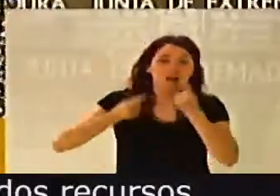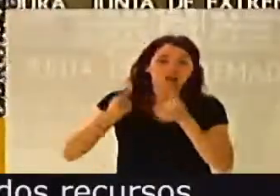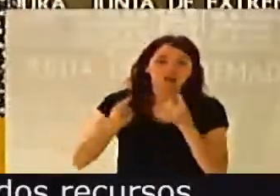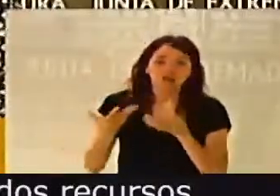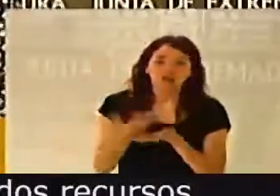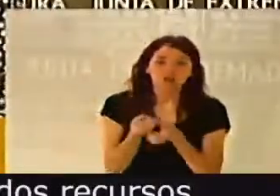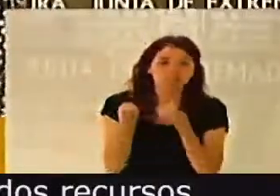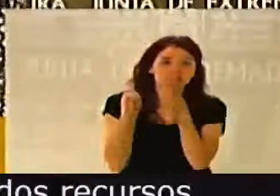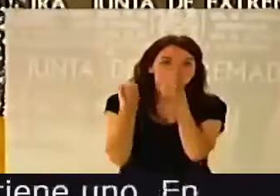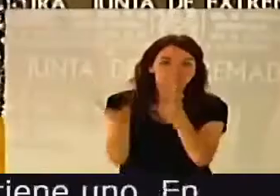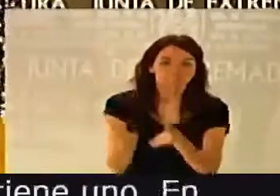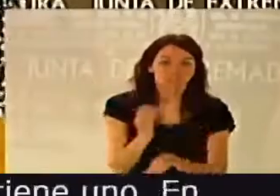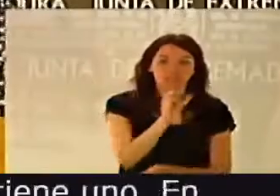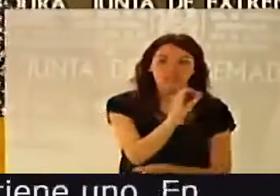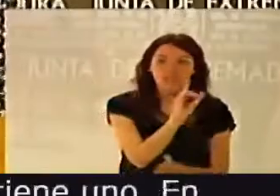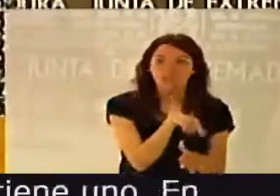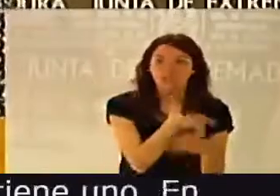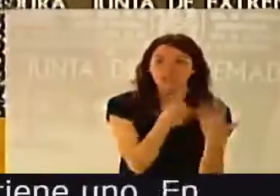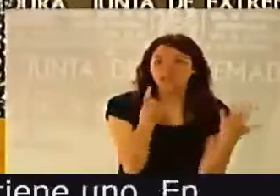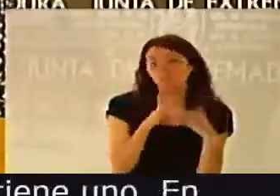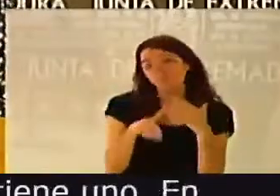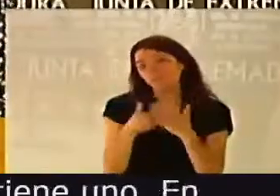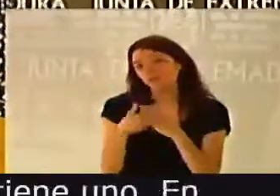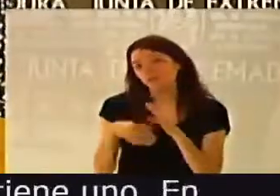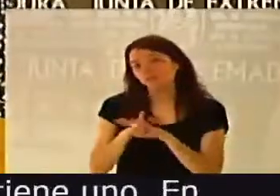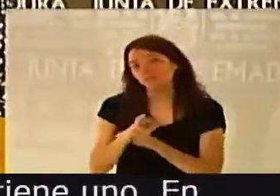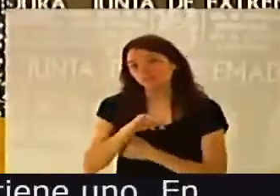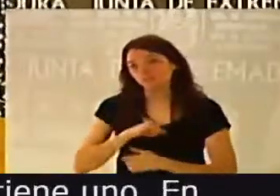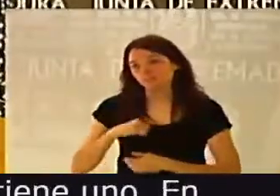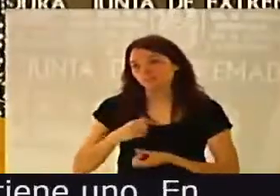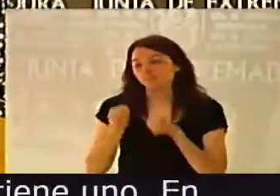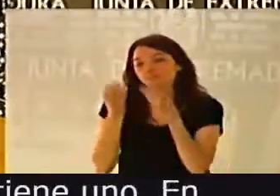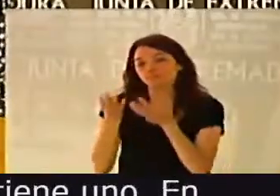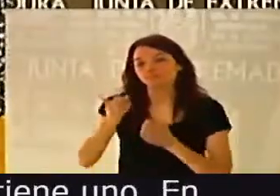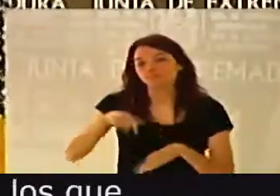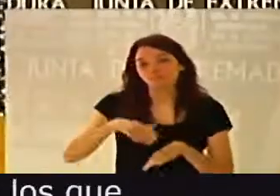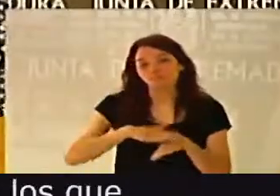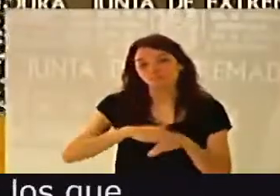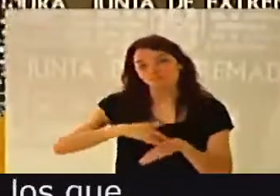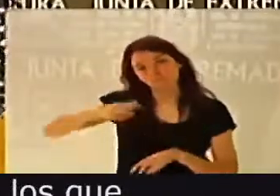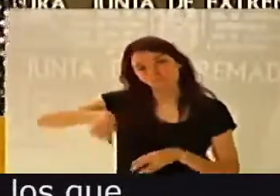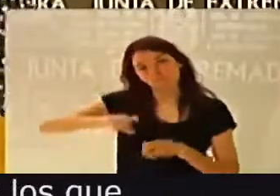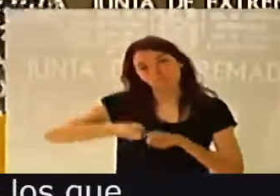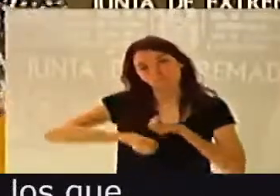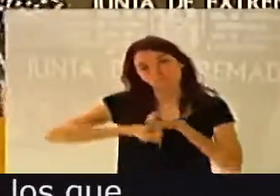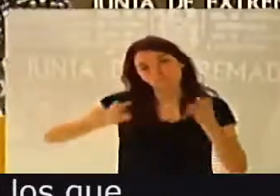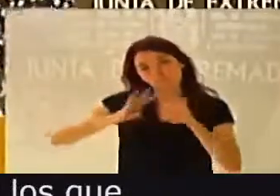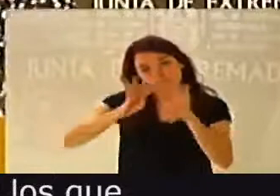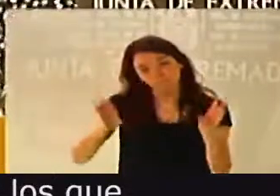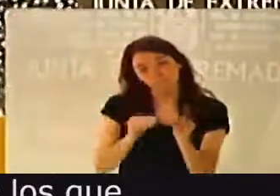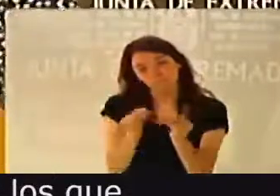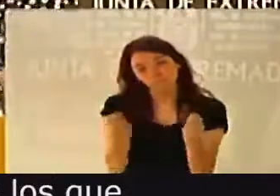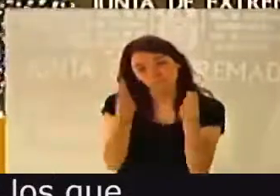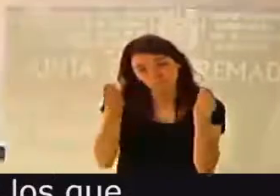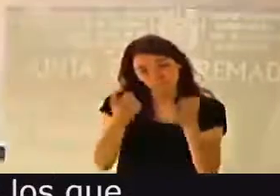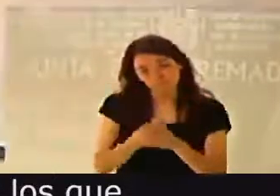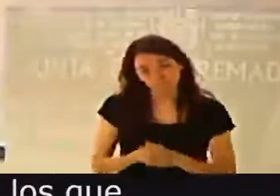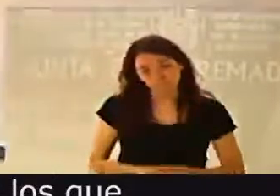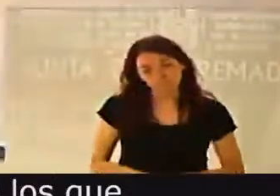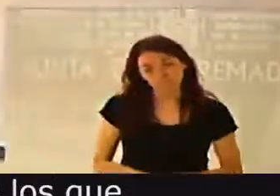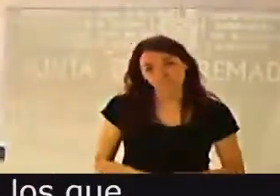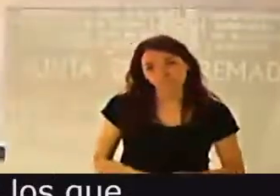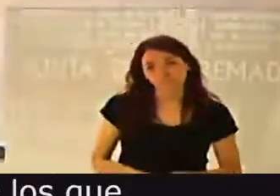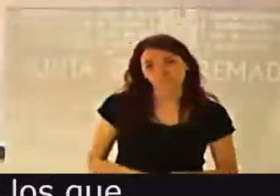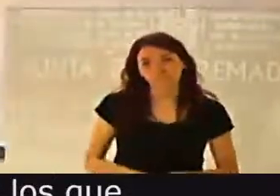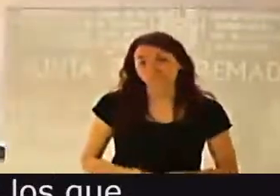tanto del 016 como de nuestros propios recursos, para que puedan hacer una mejor información al respecto. Pues